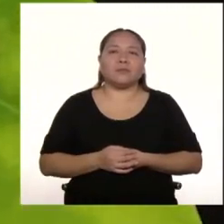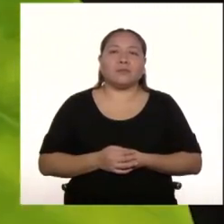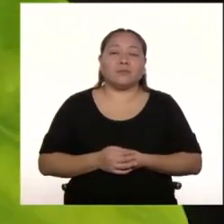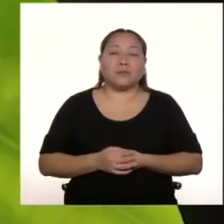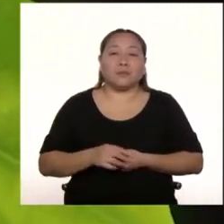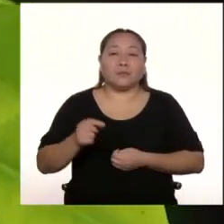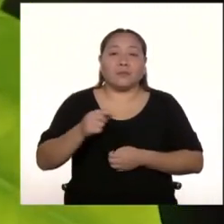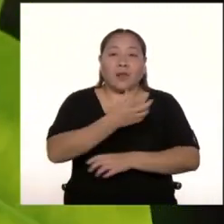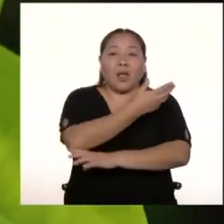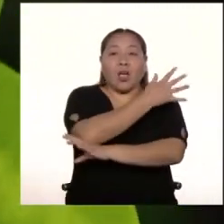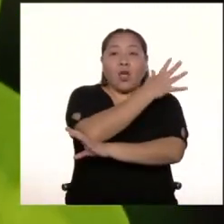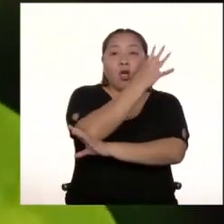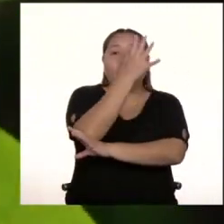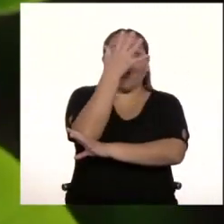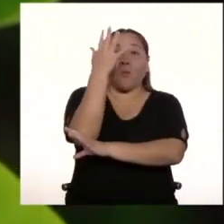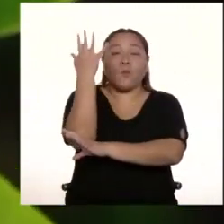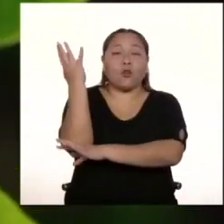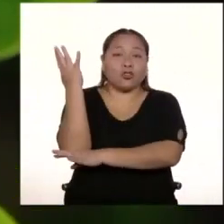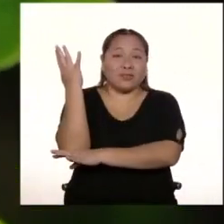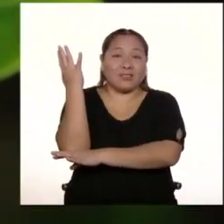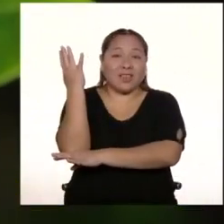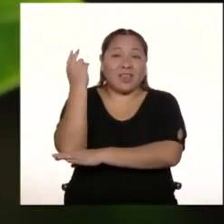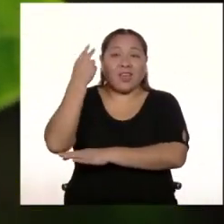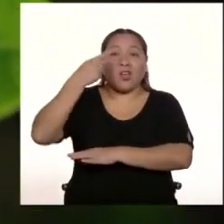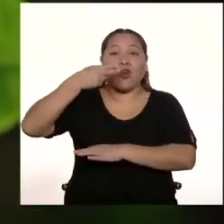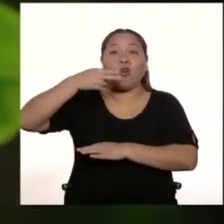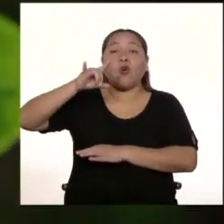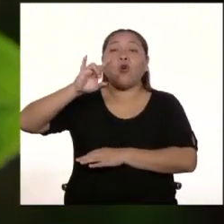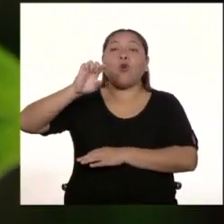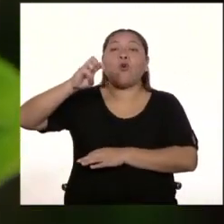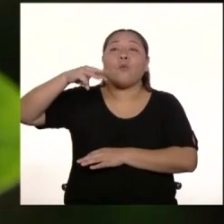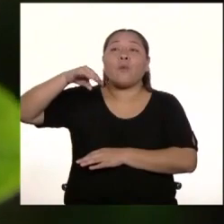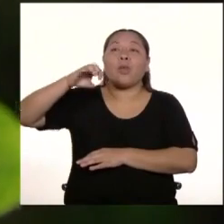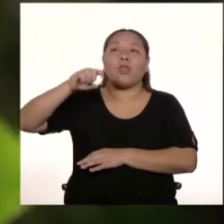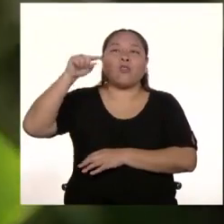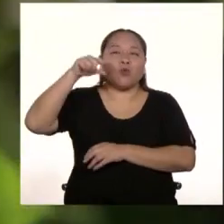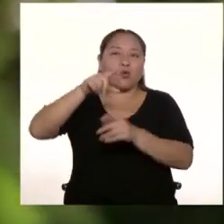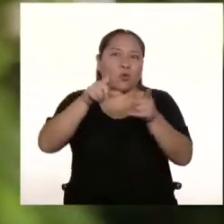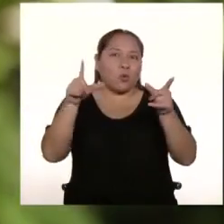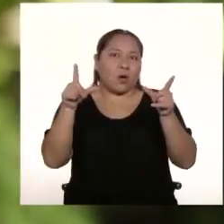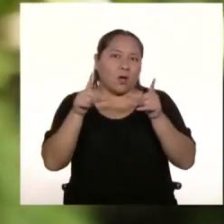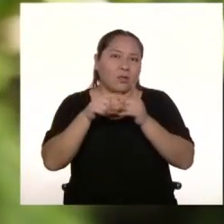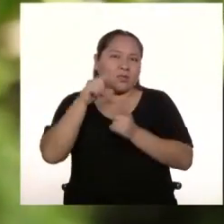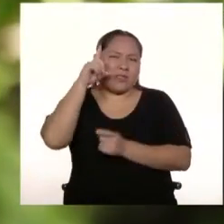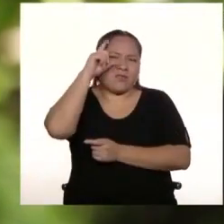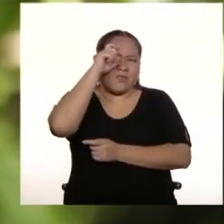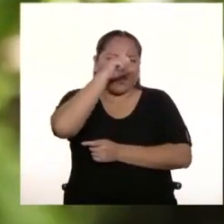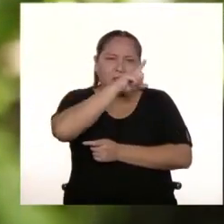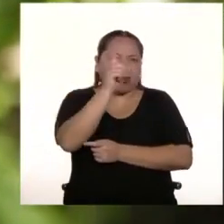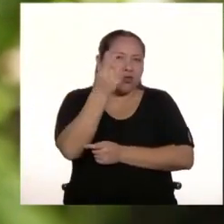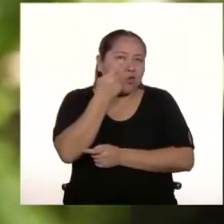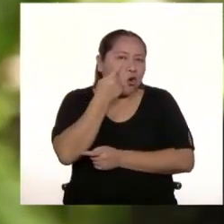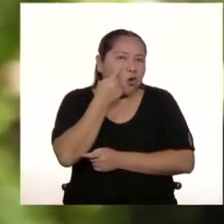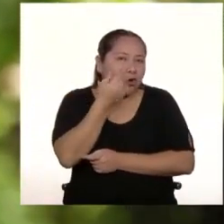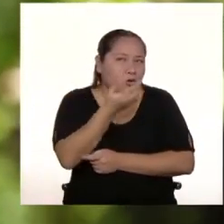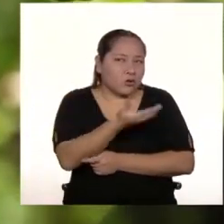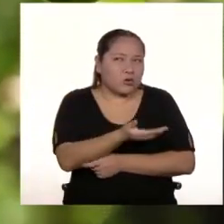El bosque húmedo elegido por Pachacútec era un terreno difícil y desconocido.